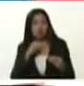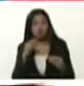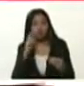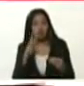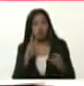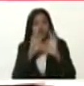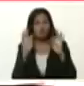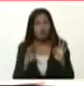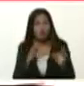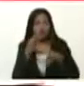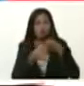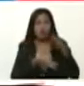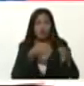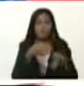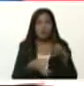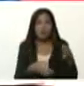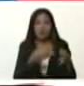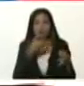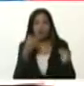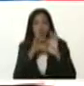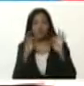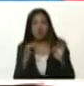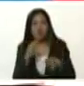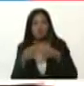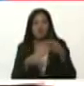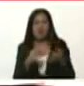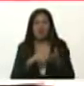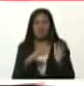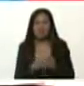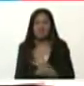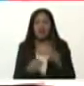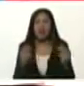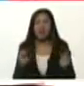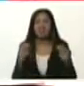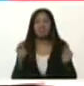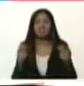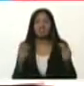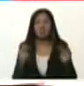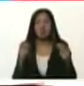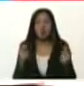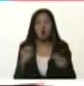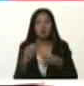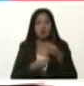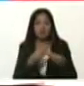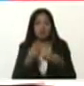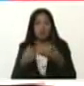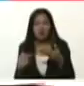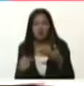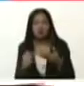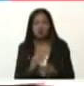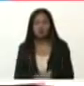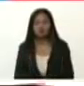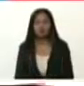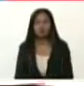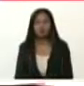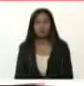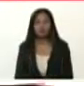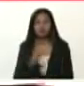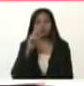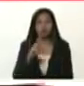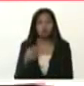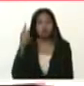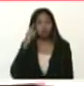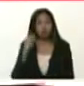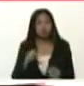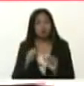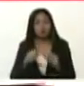uno explicar. La mejor forma de explicar es con la acción diaria, permanente,